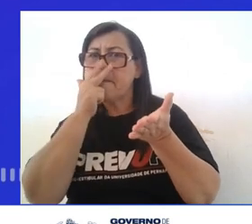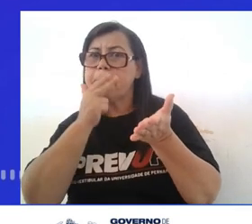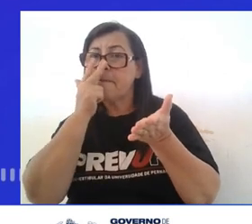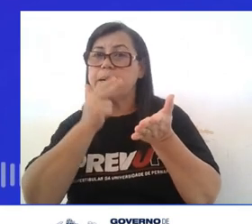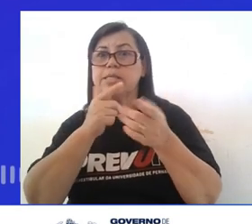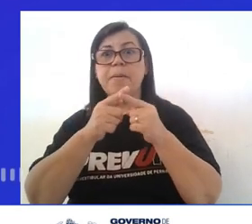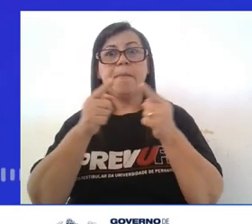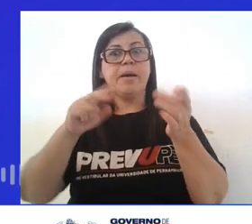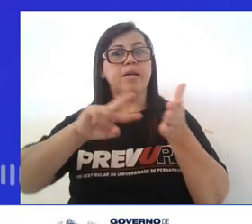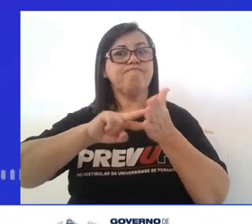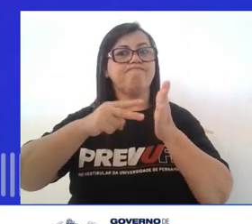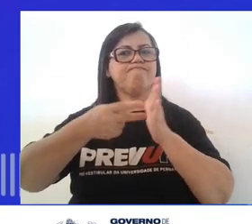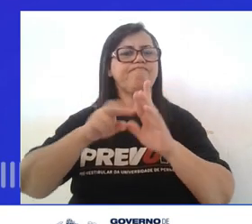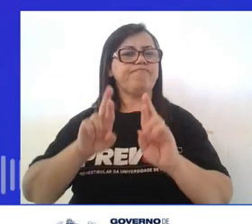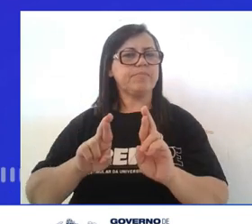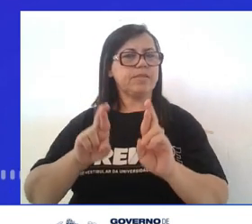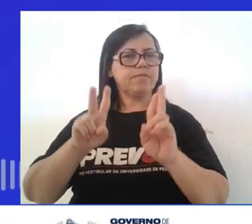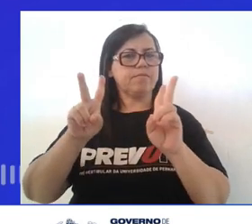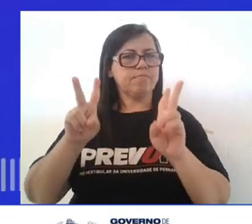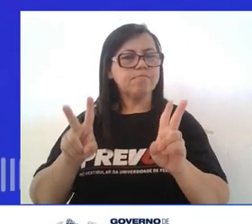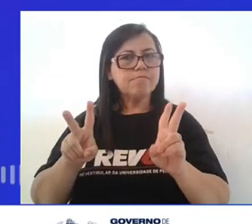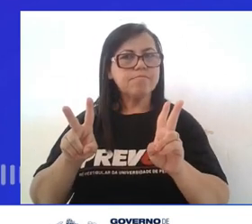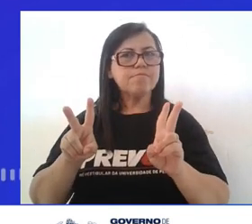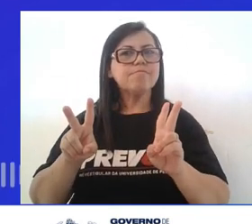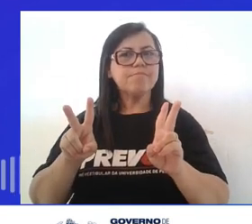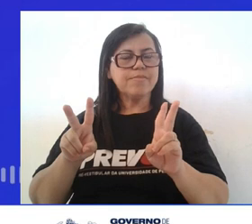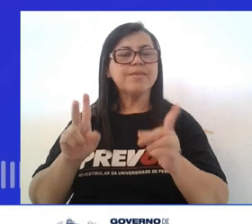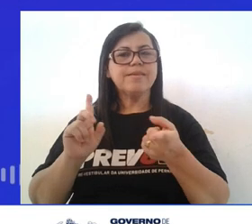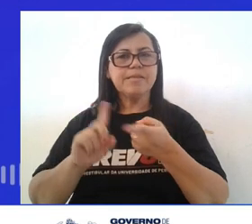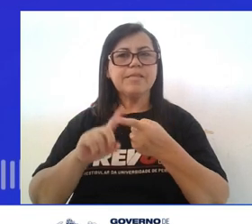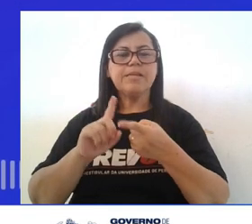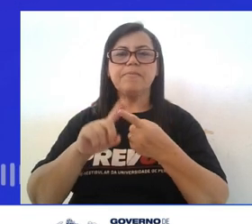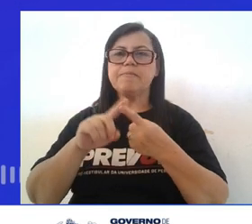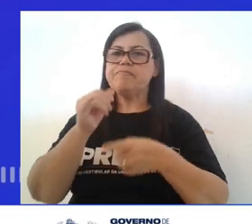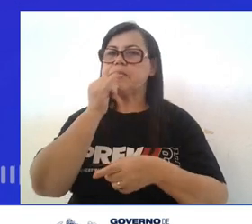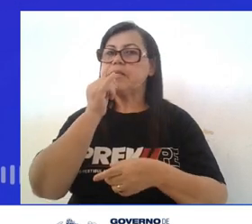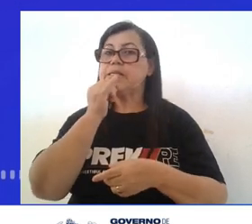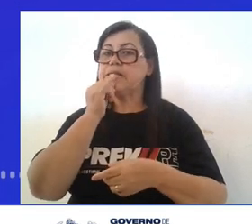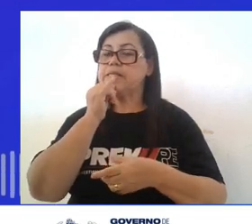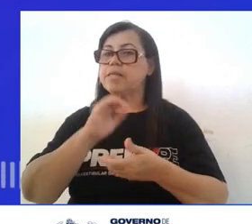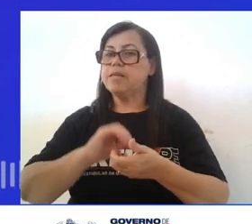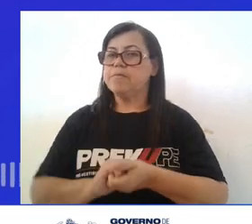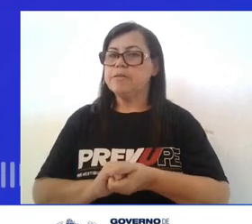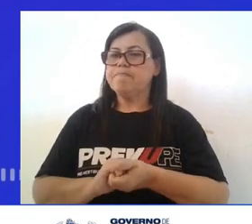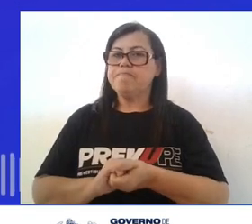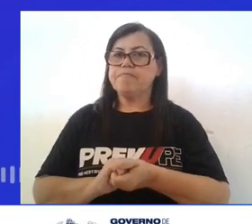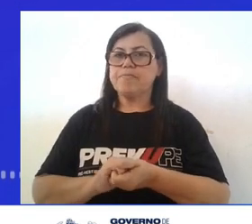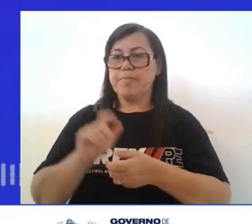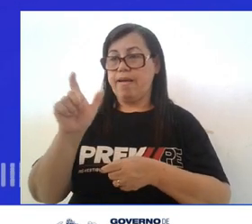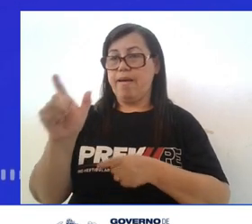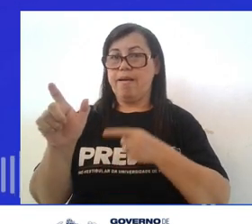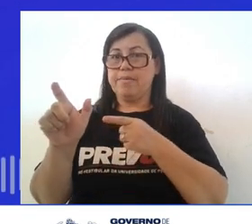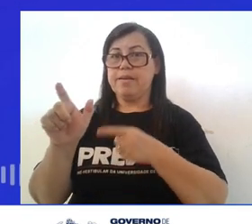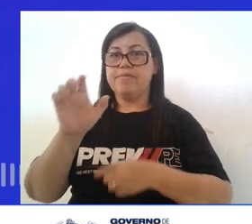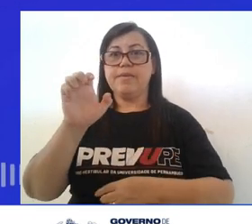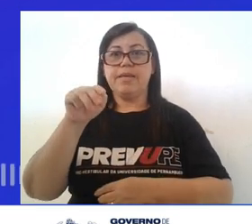foto, es interesante también observar sobre su temática. Si ya conocéis algo sobre esa temática, ampliarla, en fin.